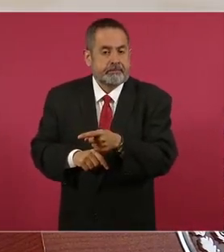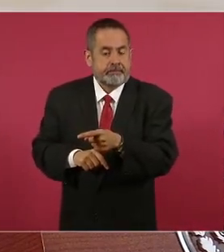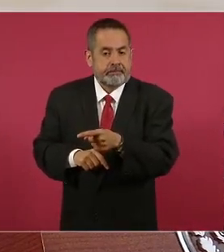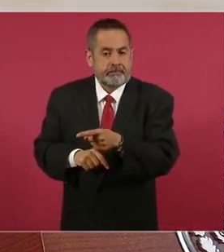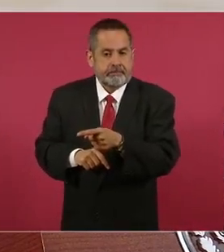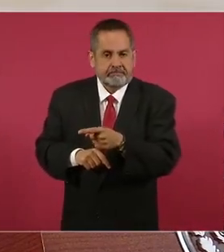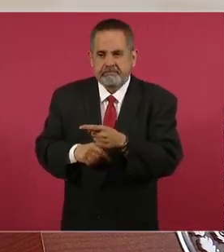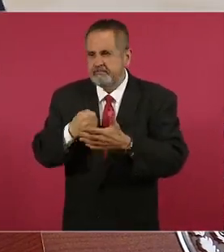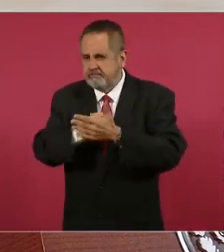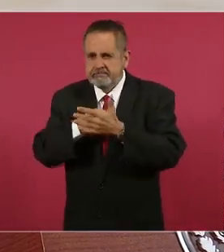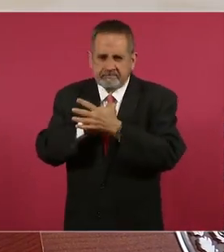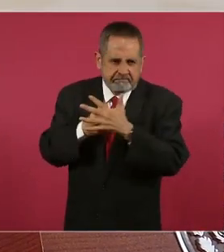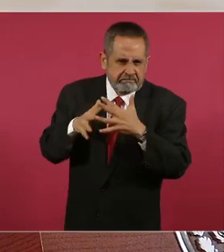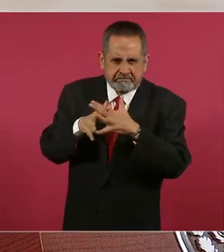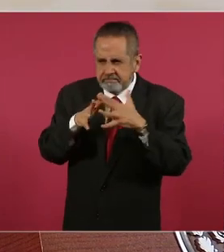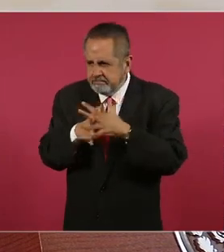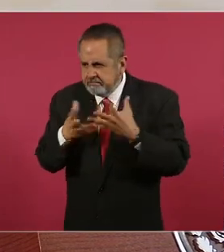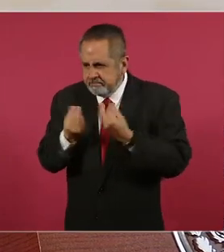de guerrillero, porque